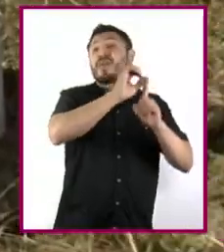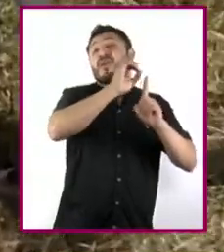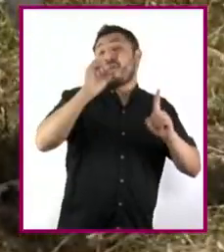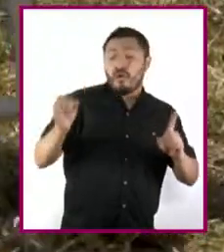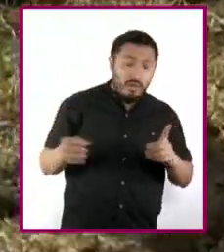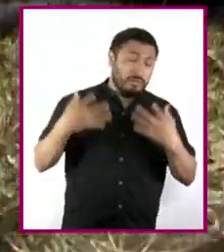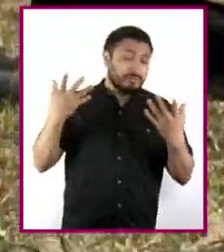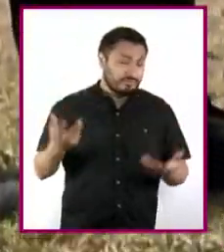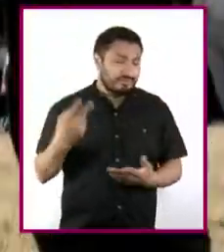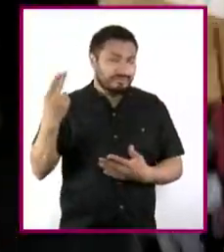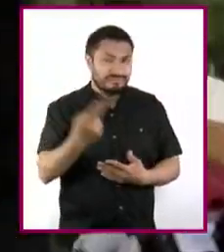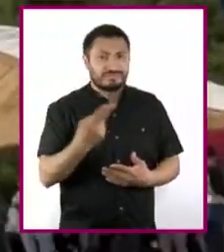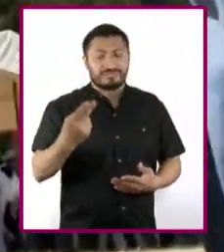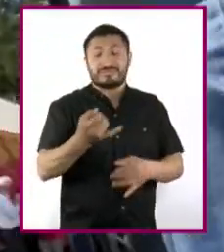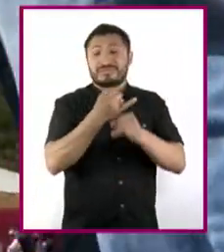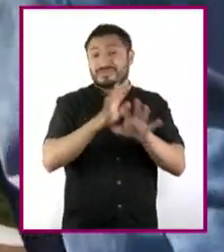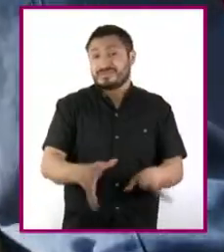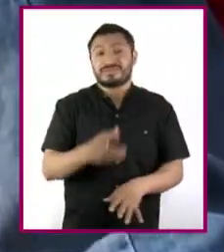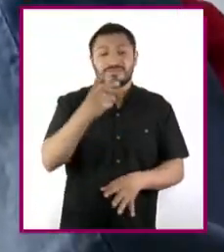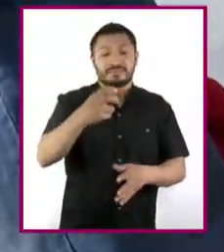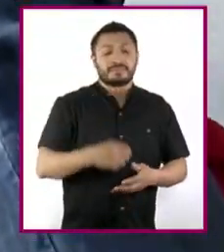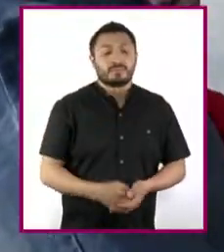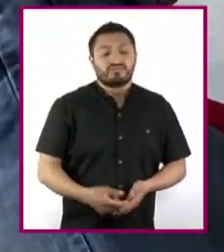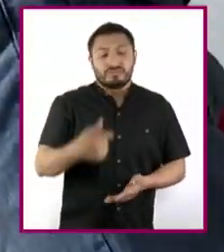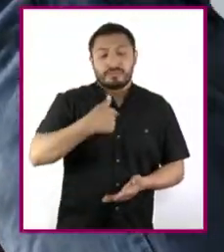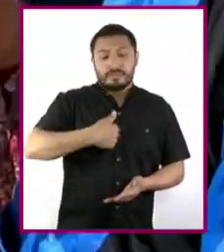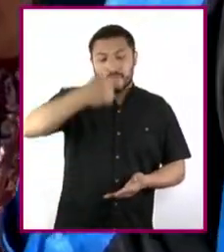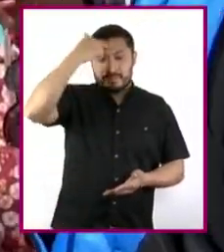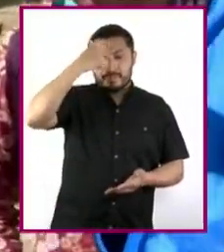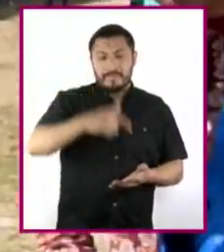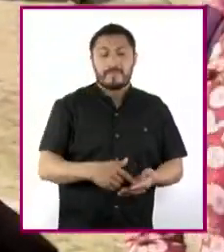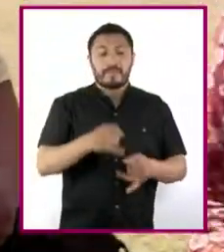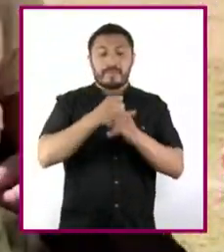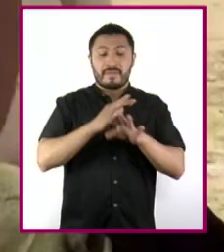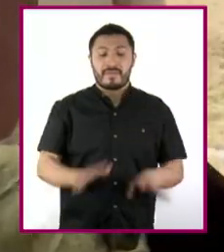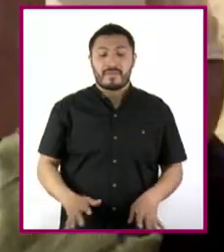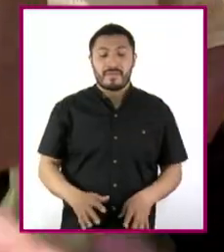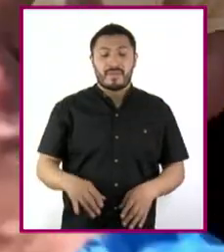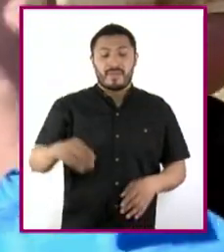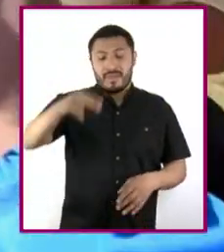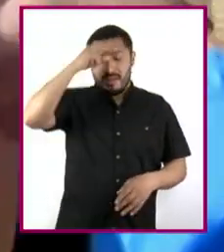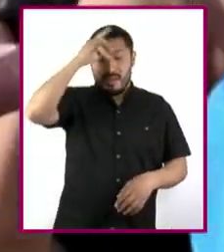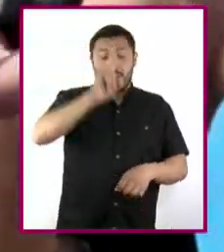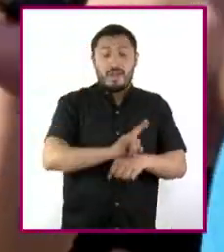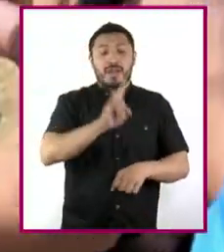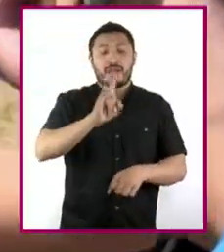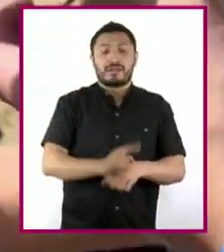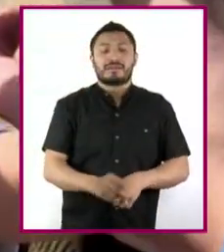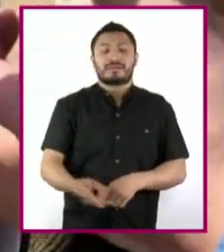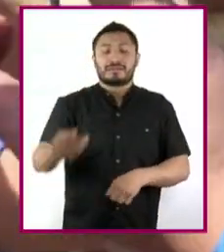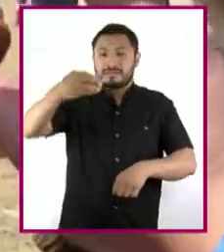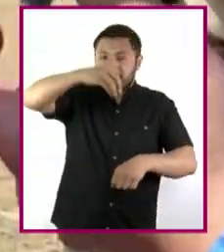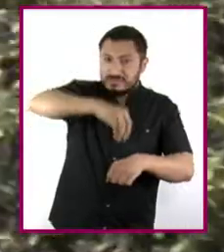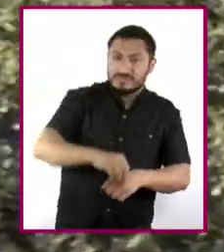está requiriendo de esa información. Yo creo que la parte de información y de inteligencia artificial aplicada a la parte espacial va a